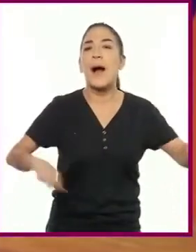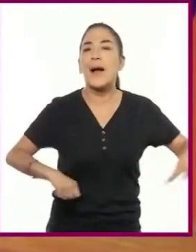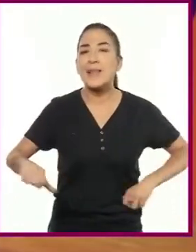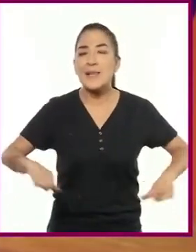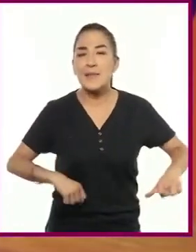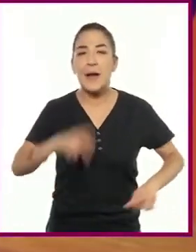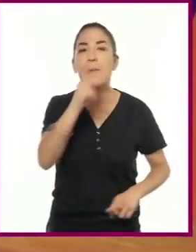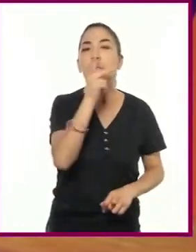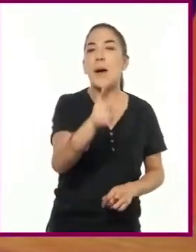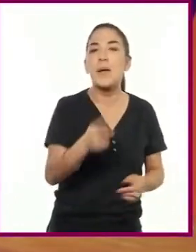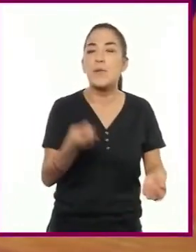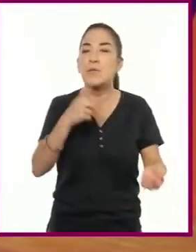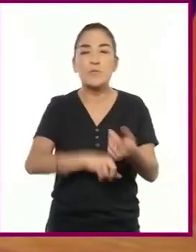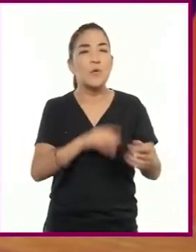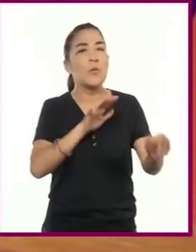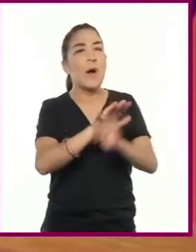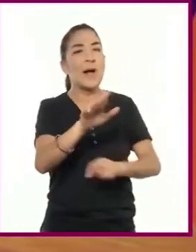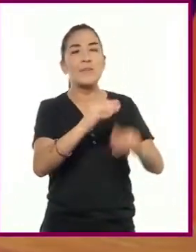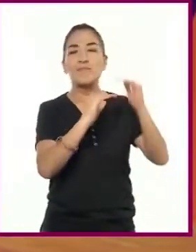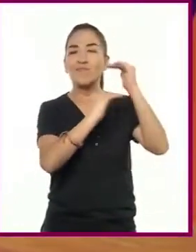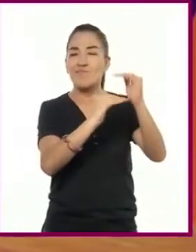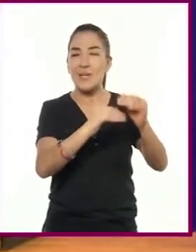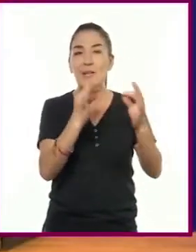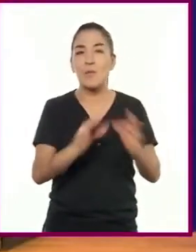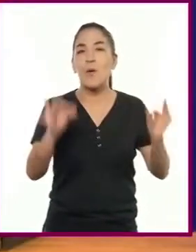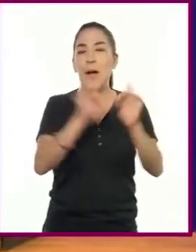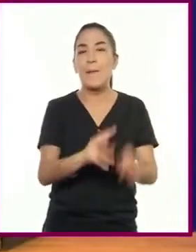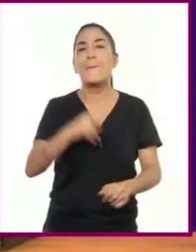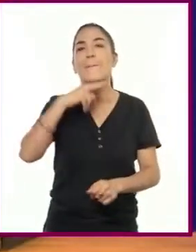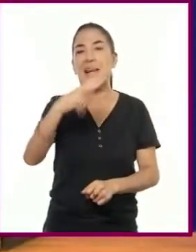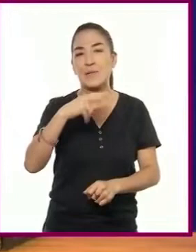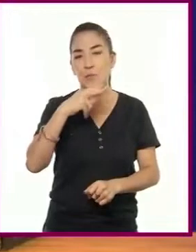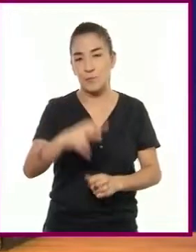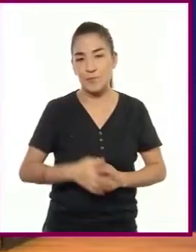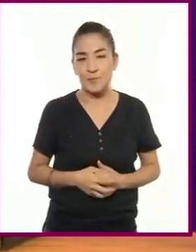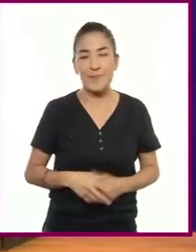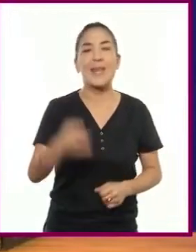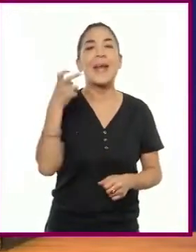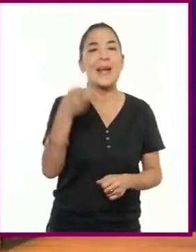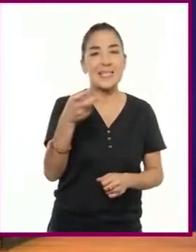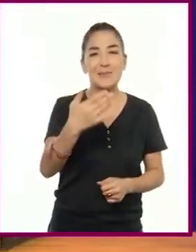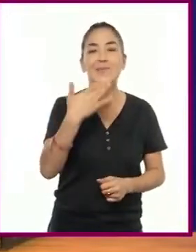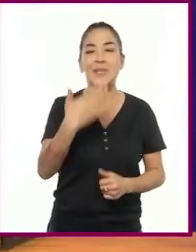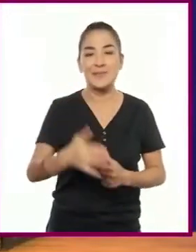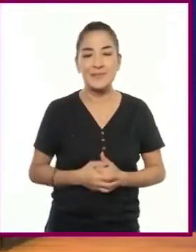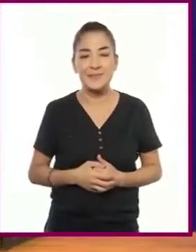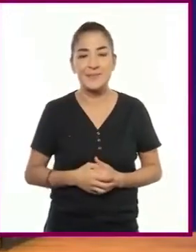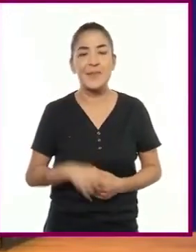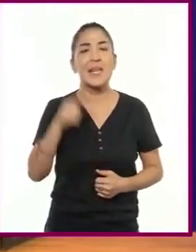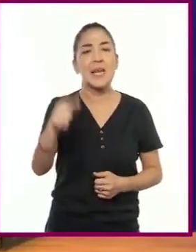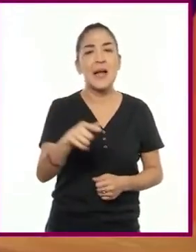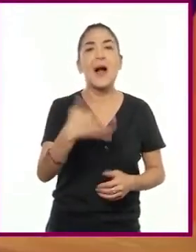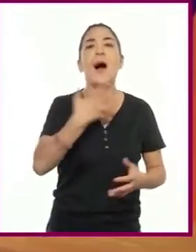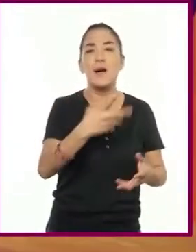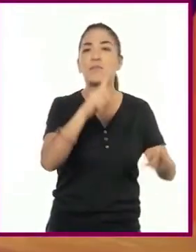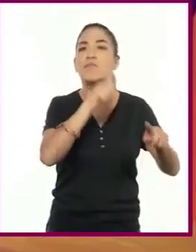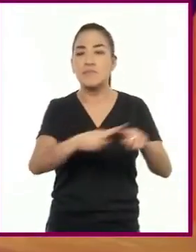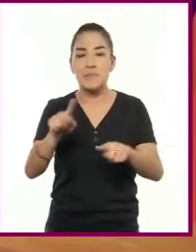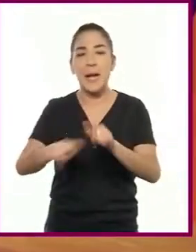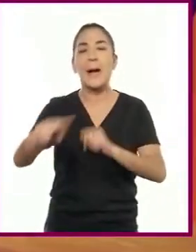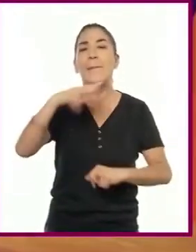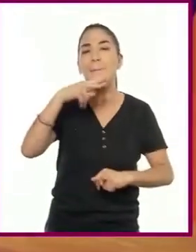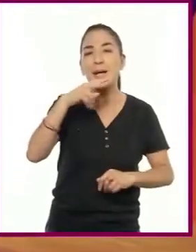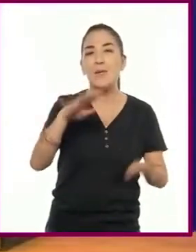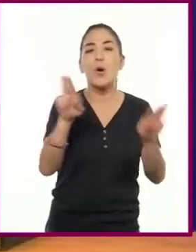las palabras centrales de la narración serán los verbos. Muy bien, Enrique. En una narración hay varios verbos que